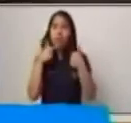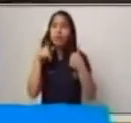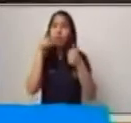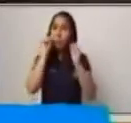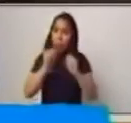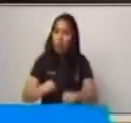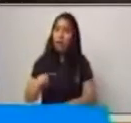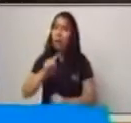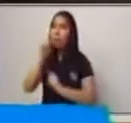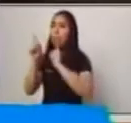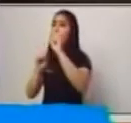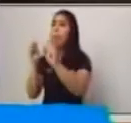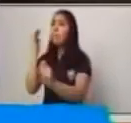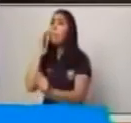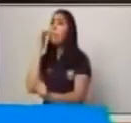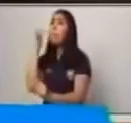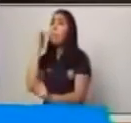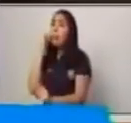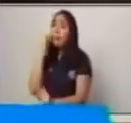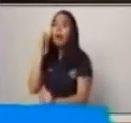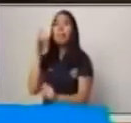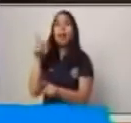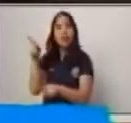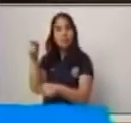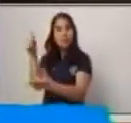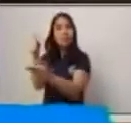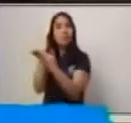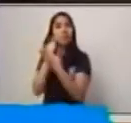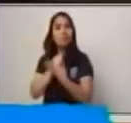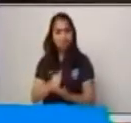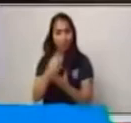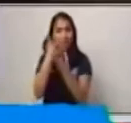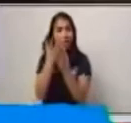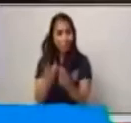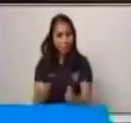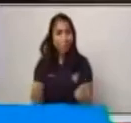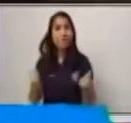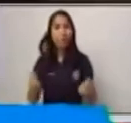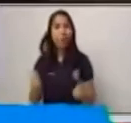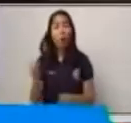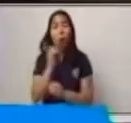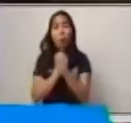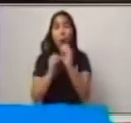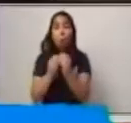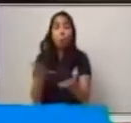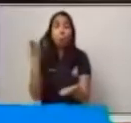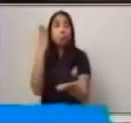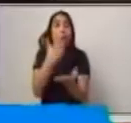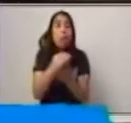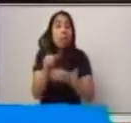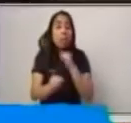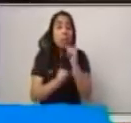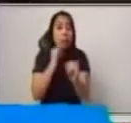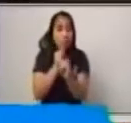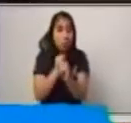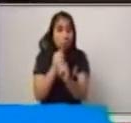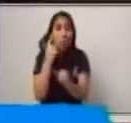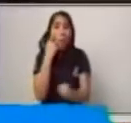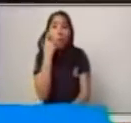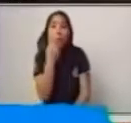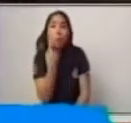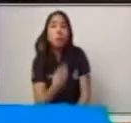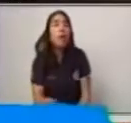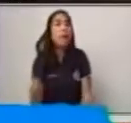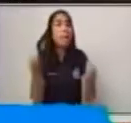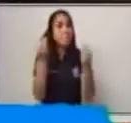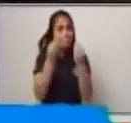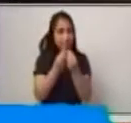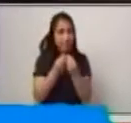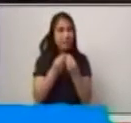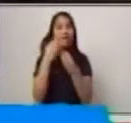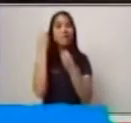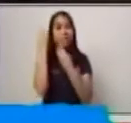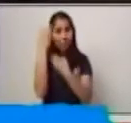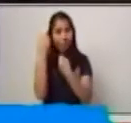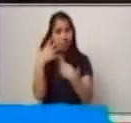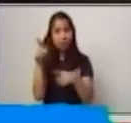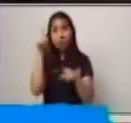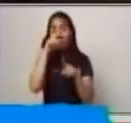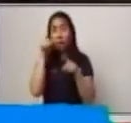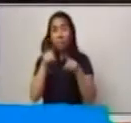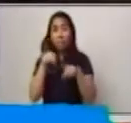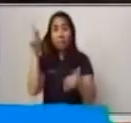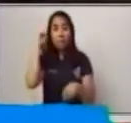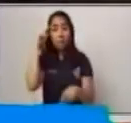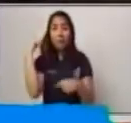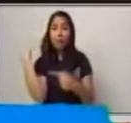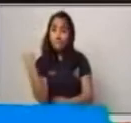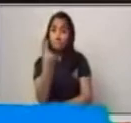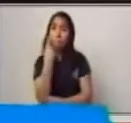o con quien te esté acompañando e investigar más sobre este tema. También recuerda la importancia de la lectura, que lo puedes